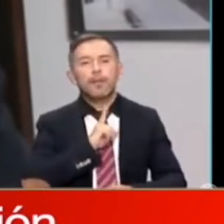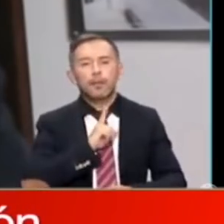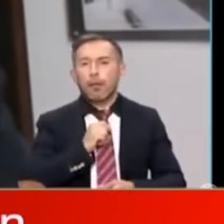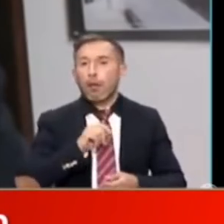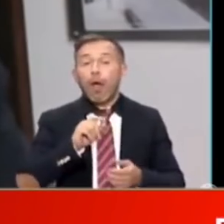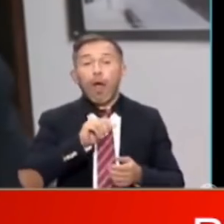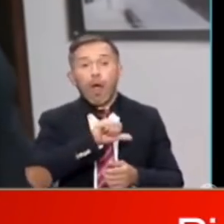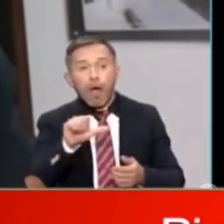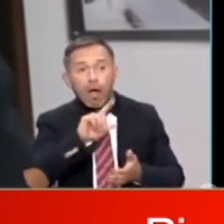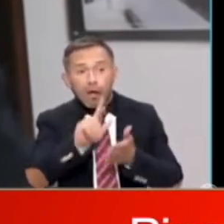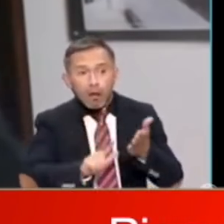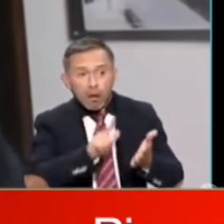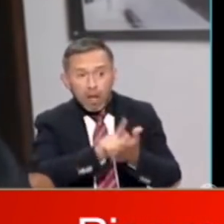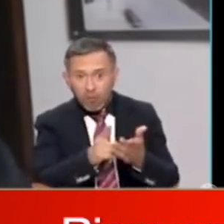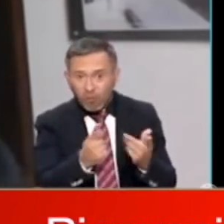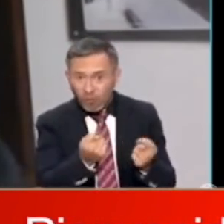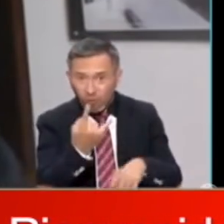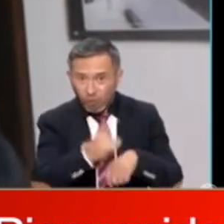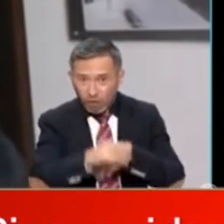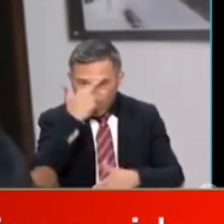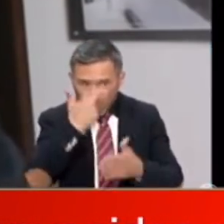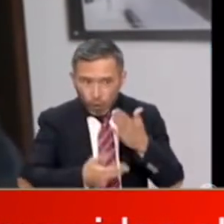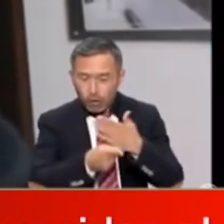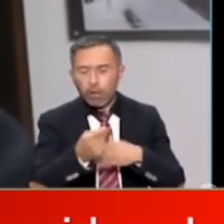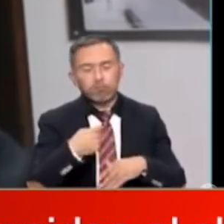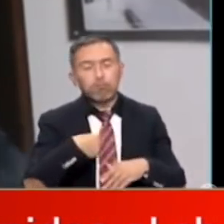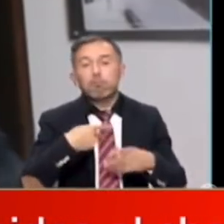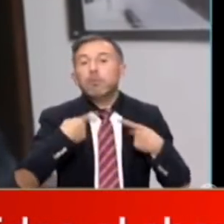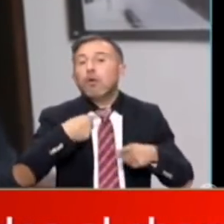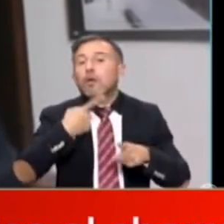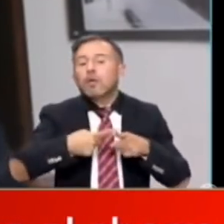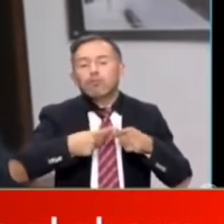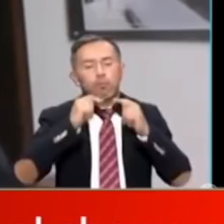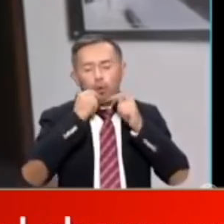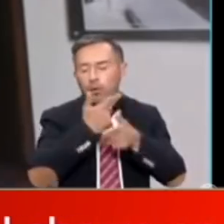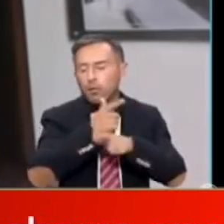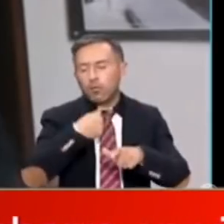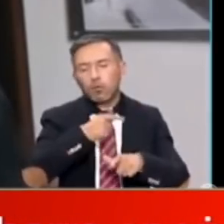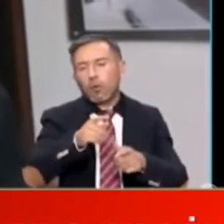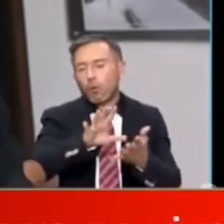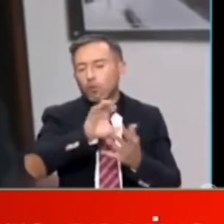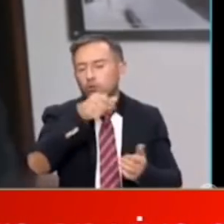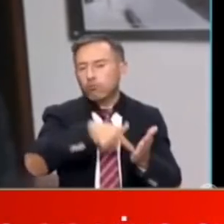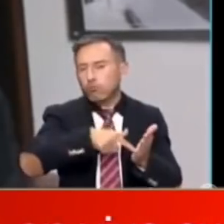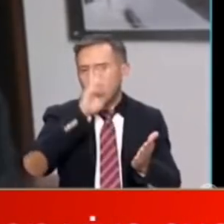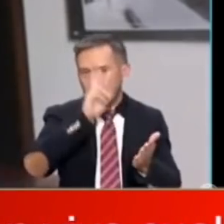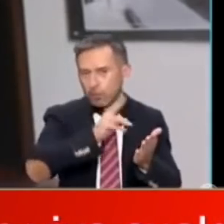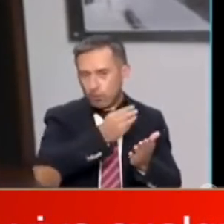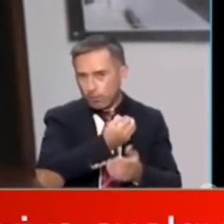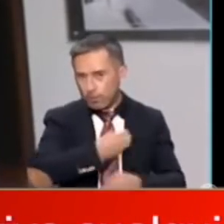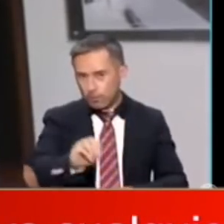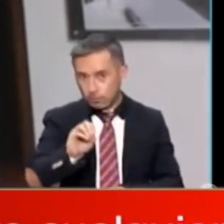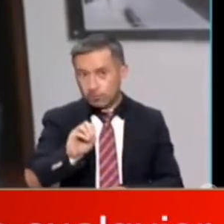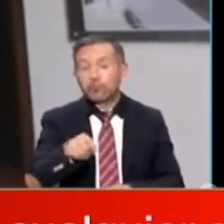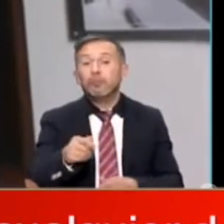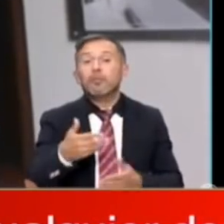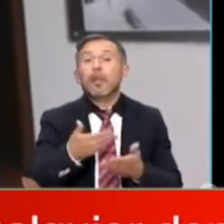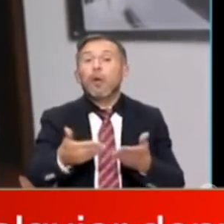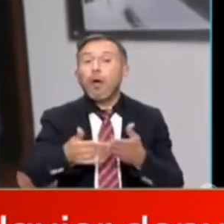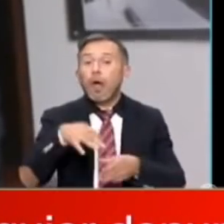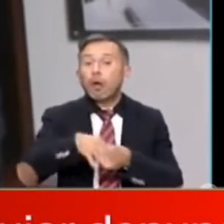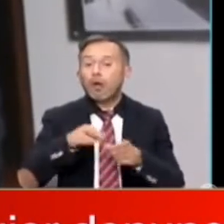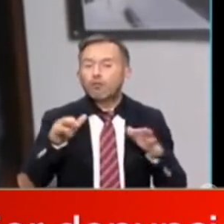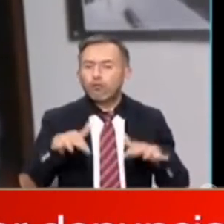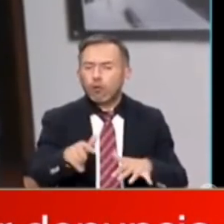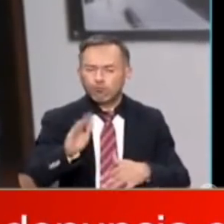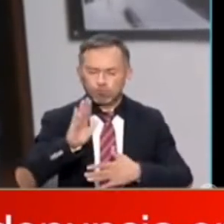quien sea. El INE está con la Constitución. Nuestro compromiso con la equidad, imparcialidad y legalidad de nuestras elecciones ha sido, es